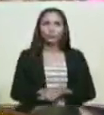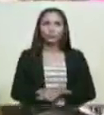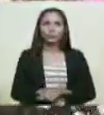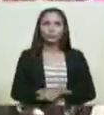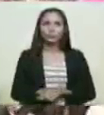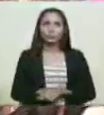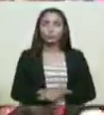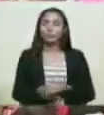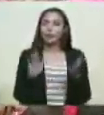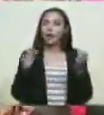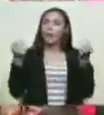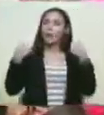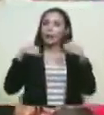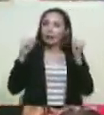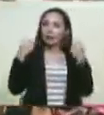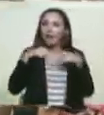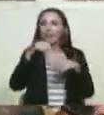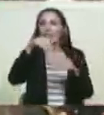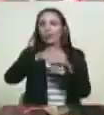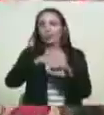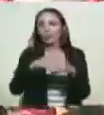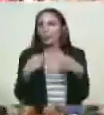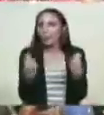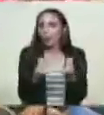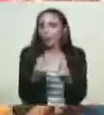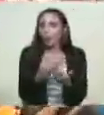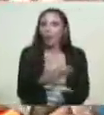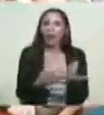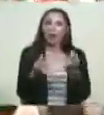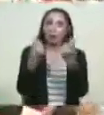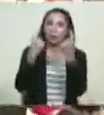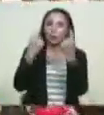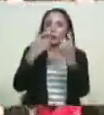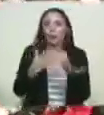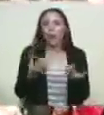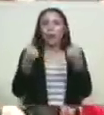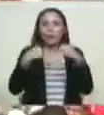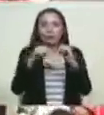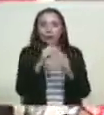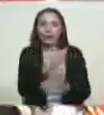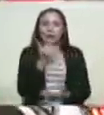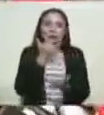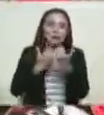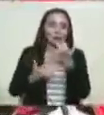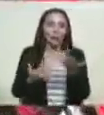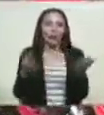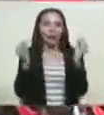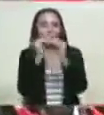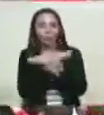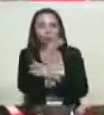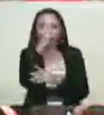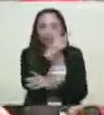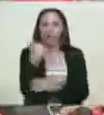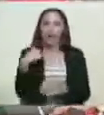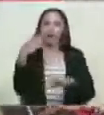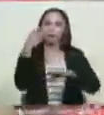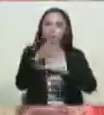va a haber un simulacro electoral. Próximo domingo, 6 de mayo.